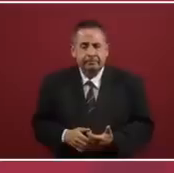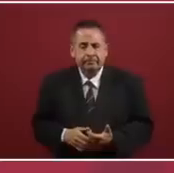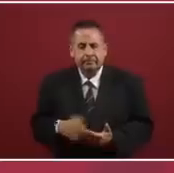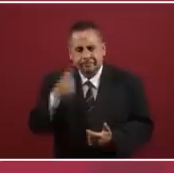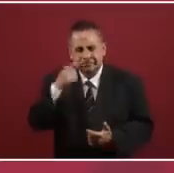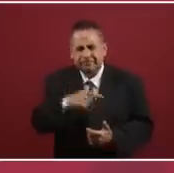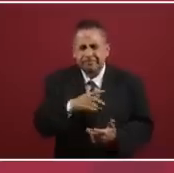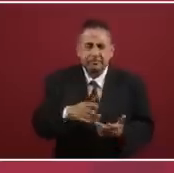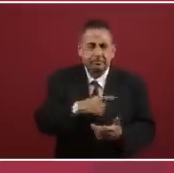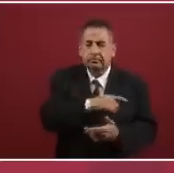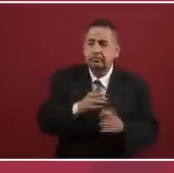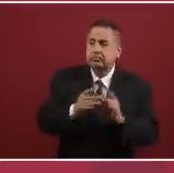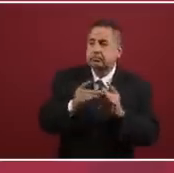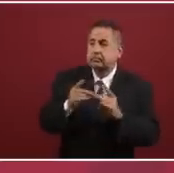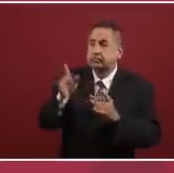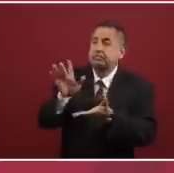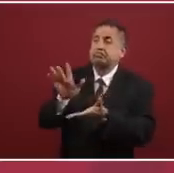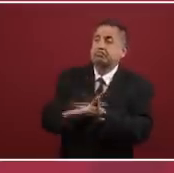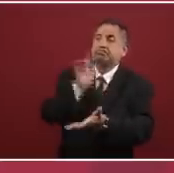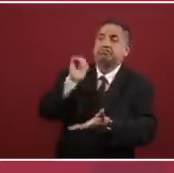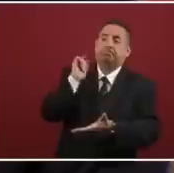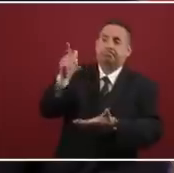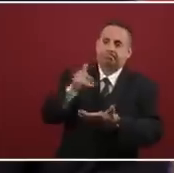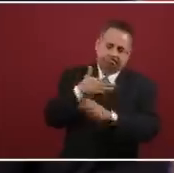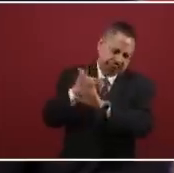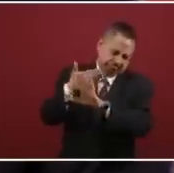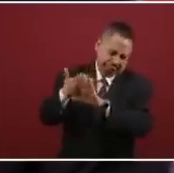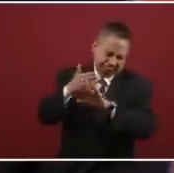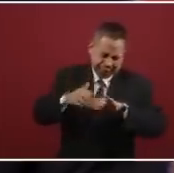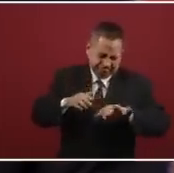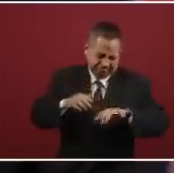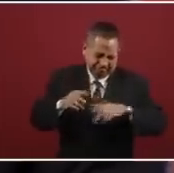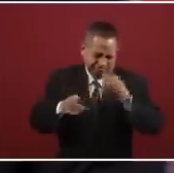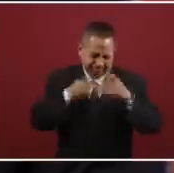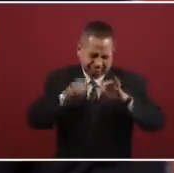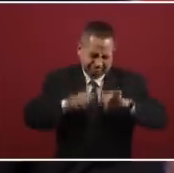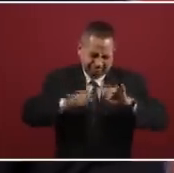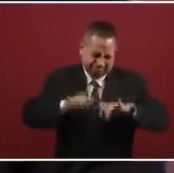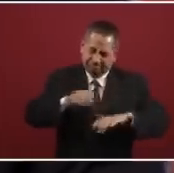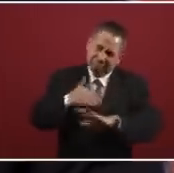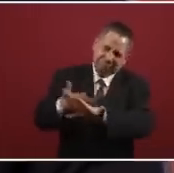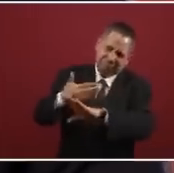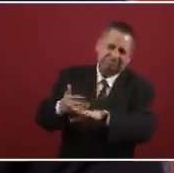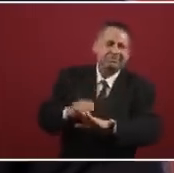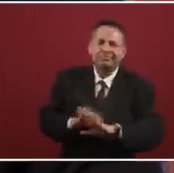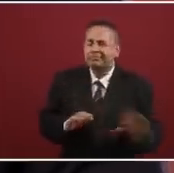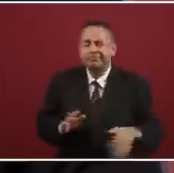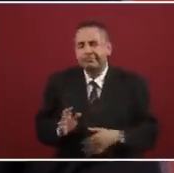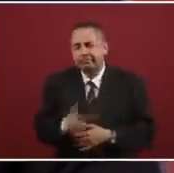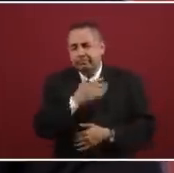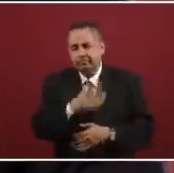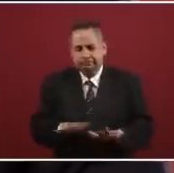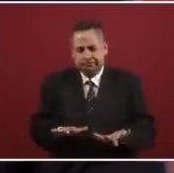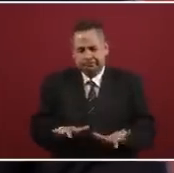no tengan motivo y caigan en el maquinazo. Ya ahora ya no es el maquinazo.